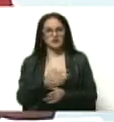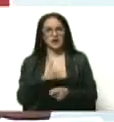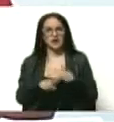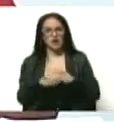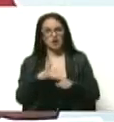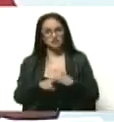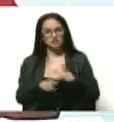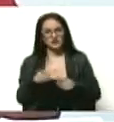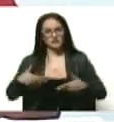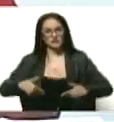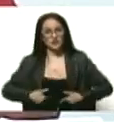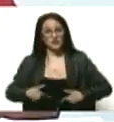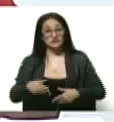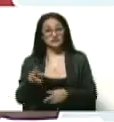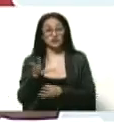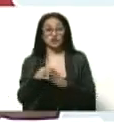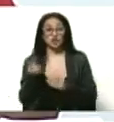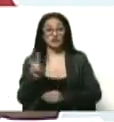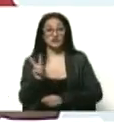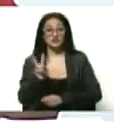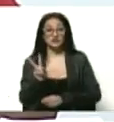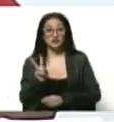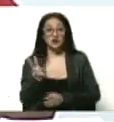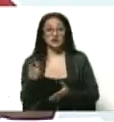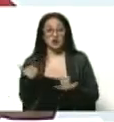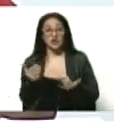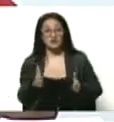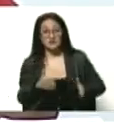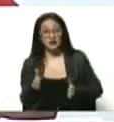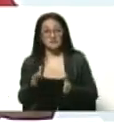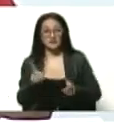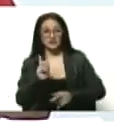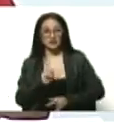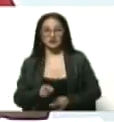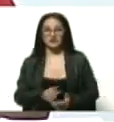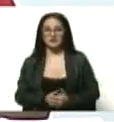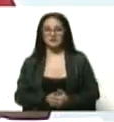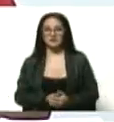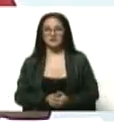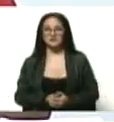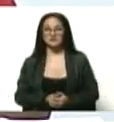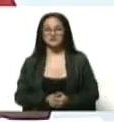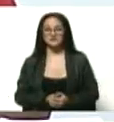el esfuerzo de los venezolanos, están agarrando el camino que deben agarrar.